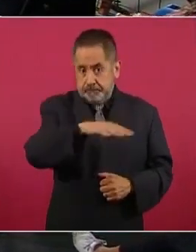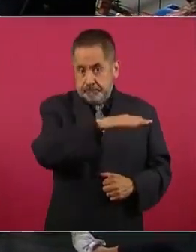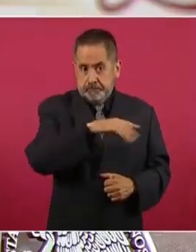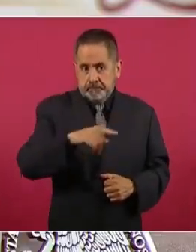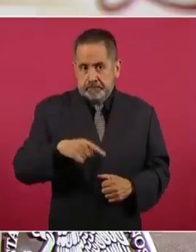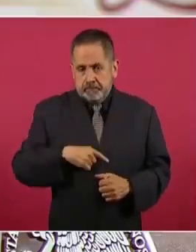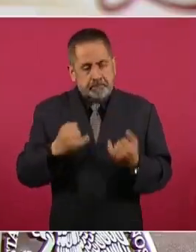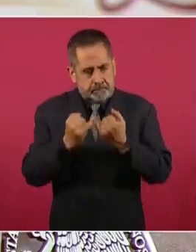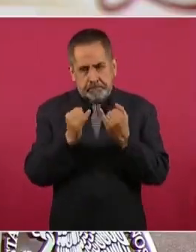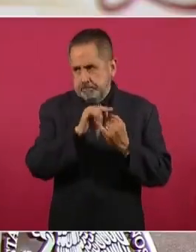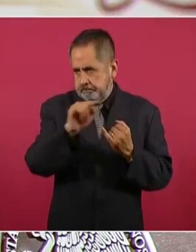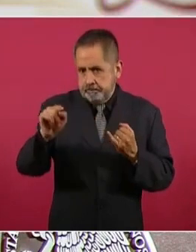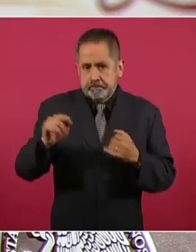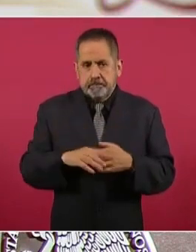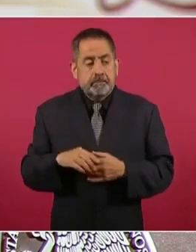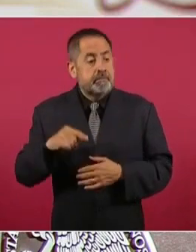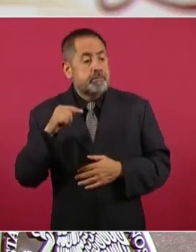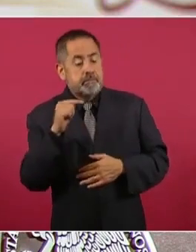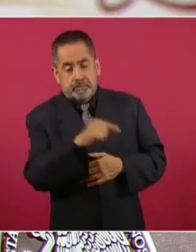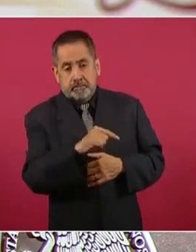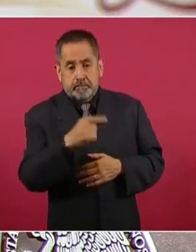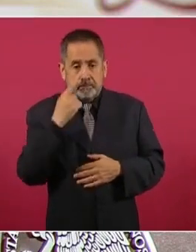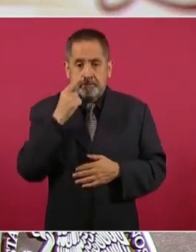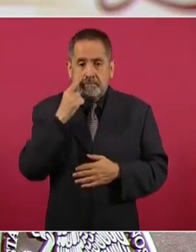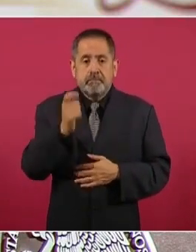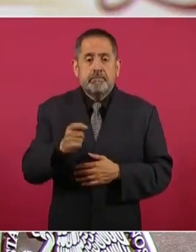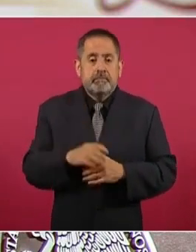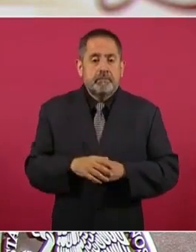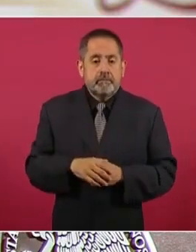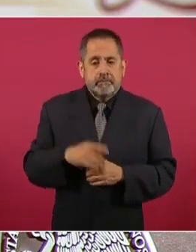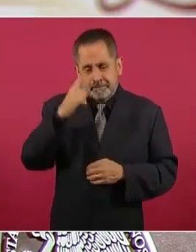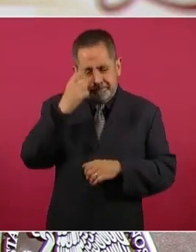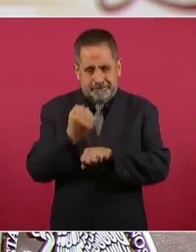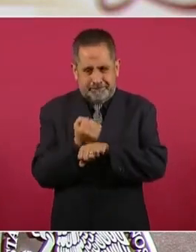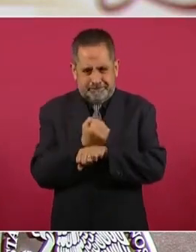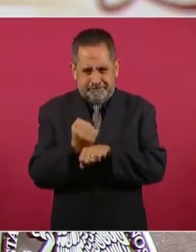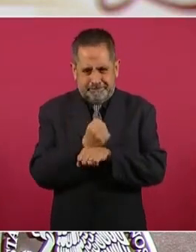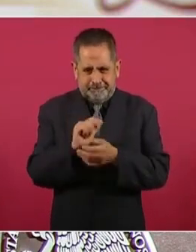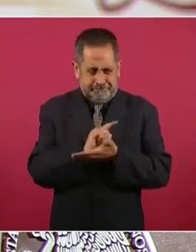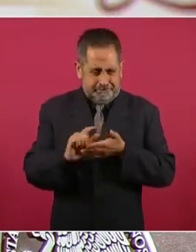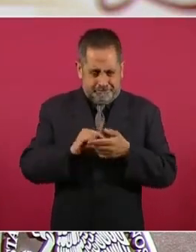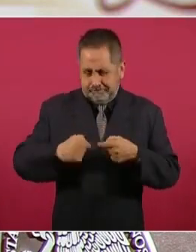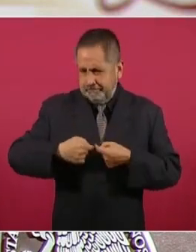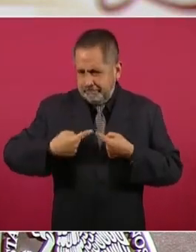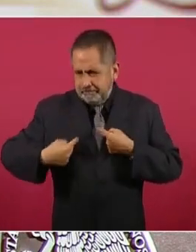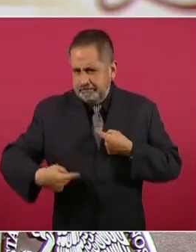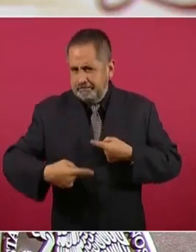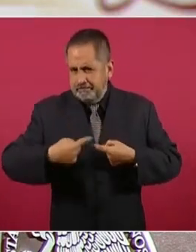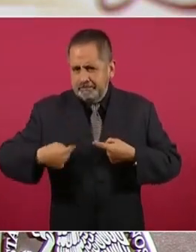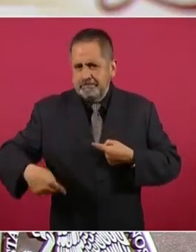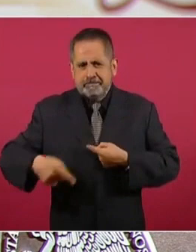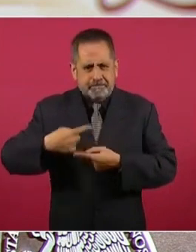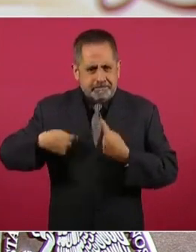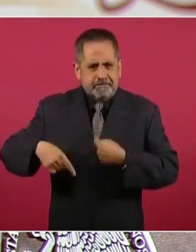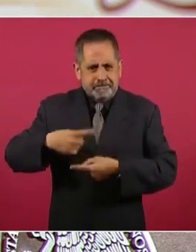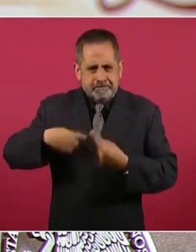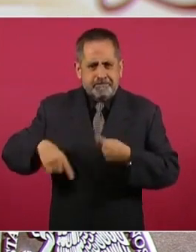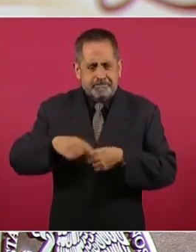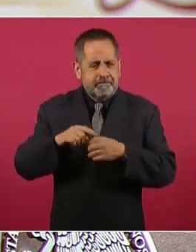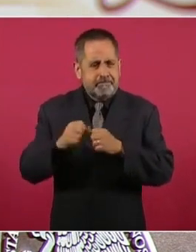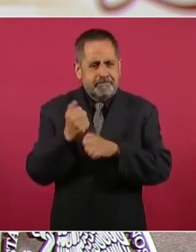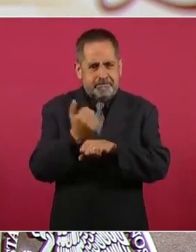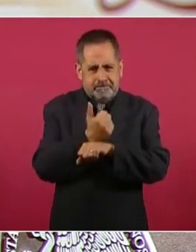los lugares, los servicios de hemodiálisis, las sesiones de hemodiálisis, esta terapia